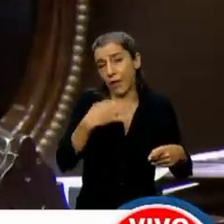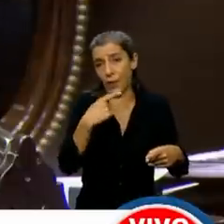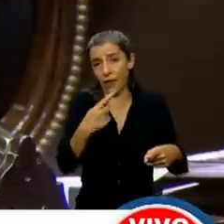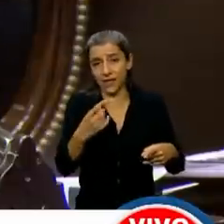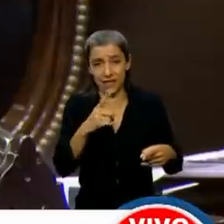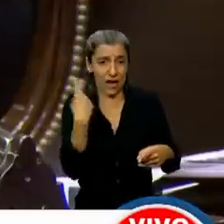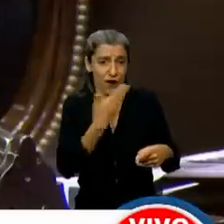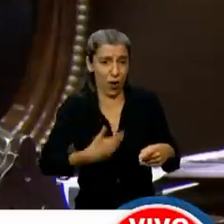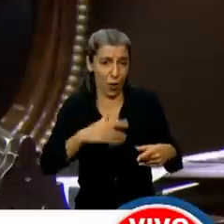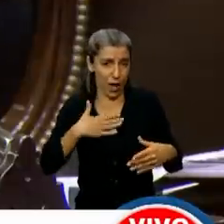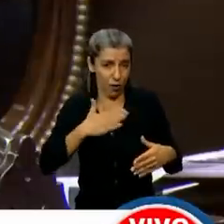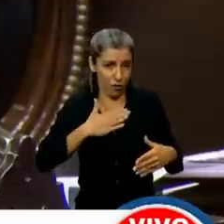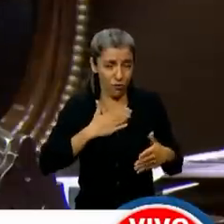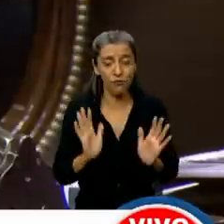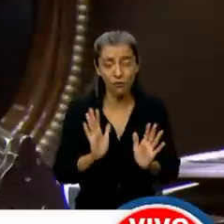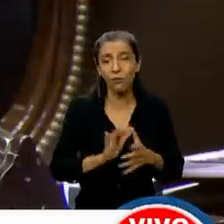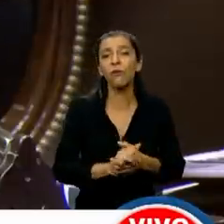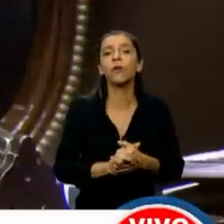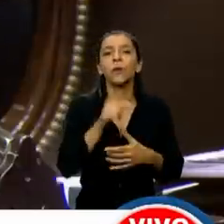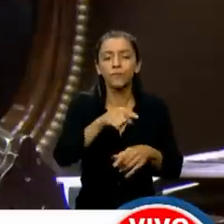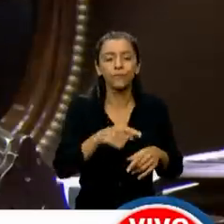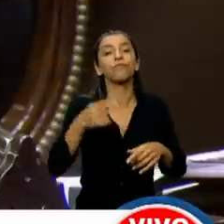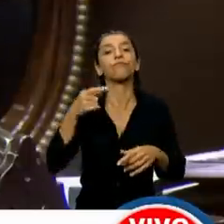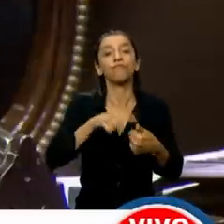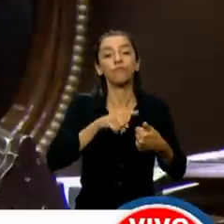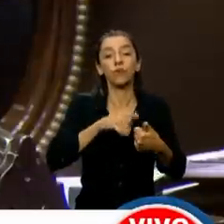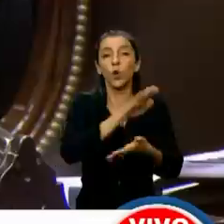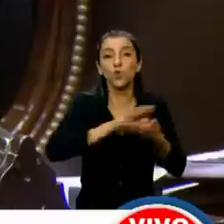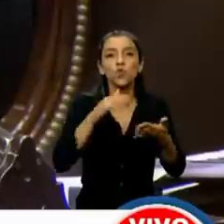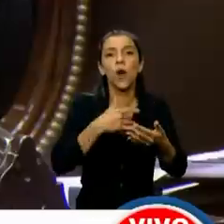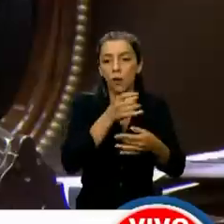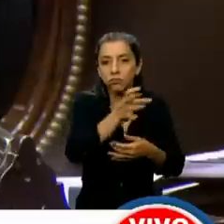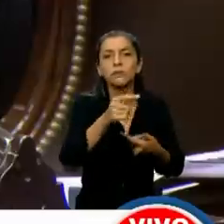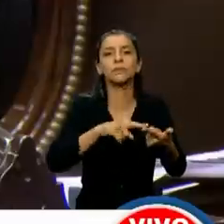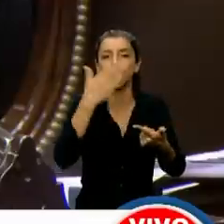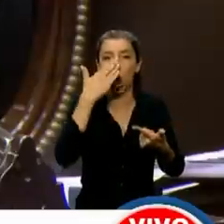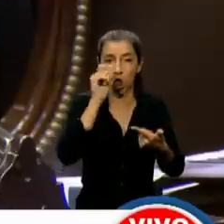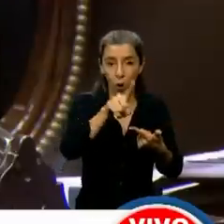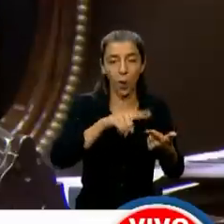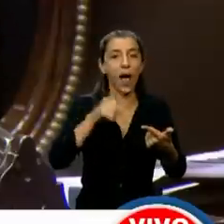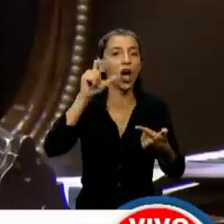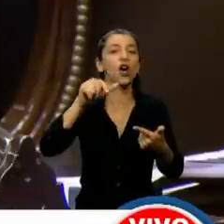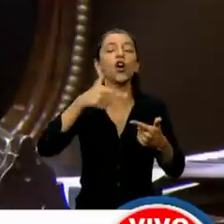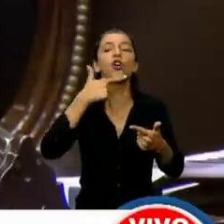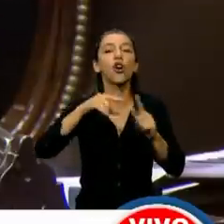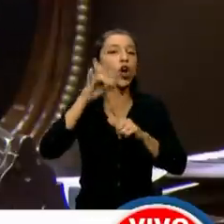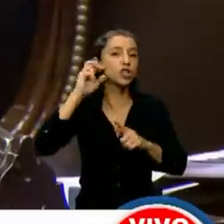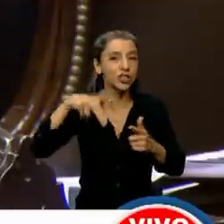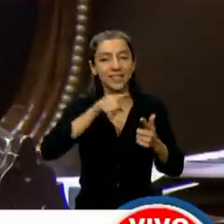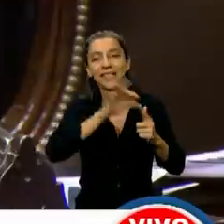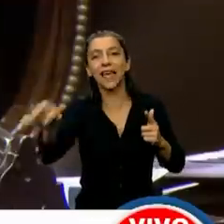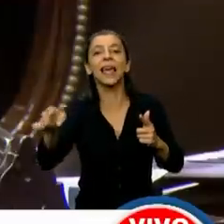en ramales nuevos en córdoba en el ramal nuevo de cosquín a vallehermoso